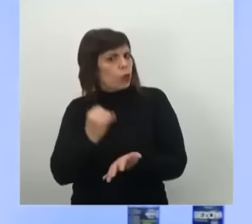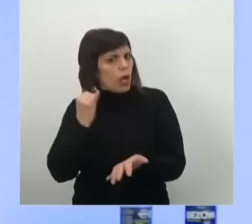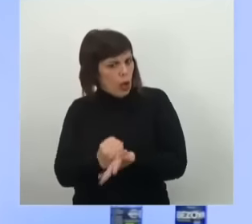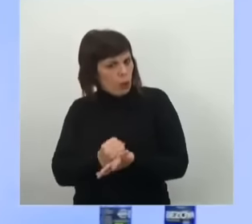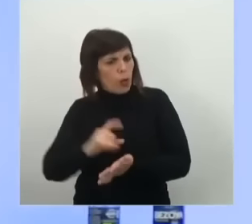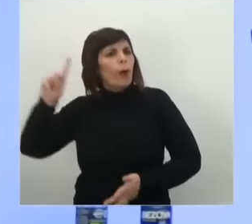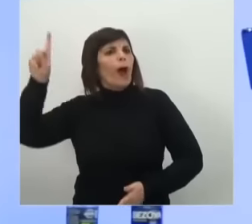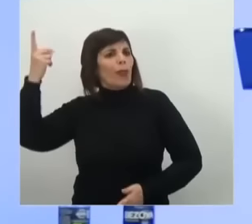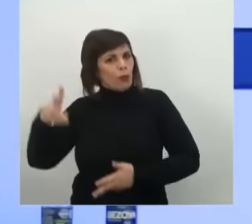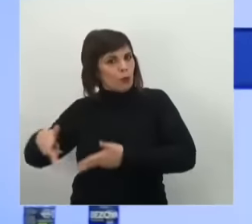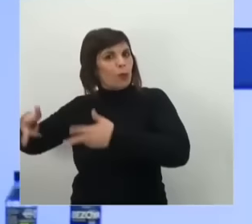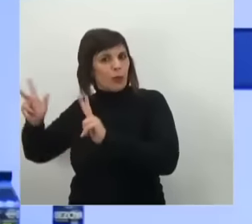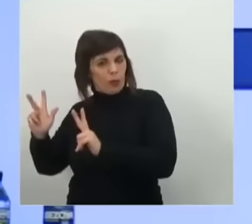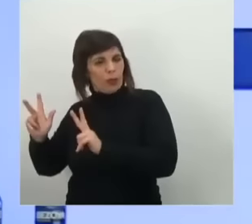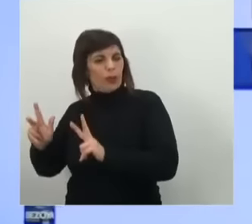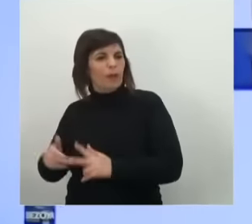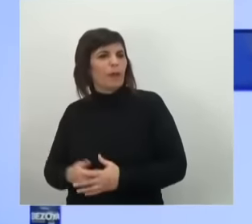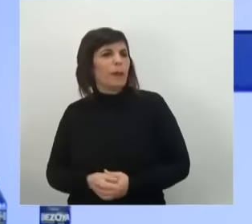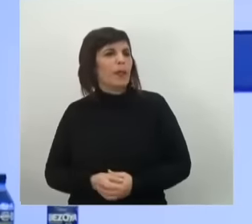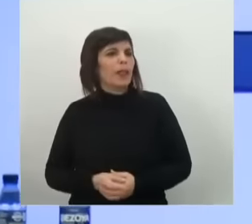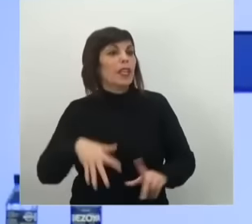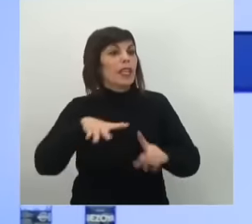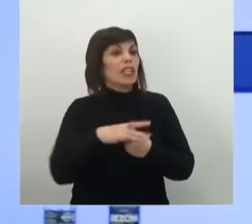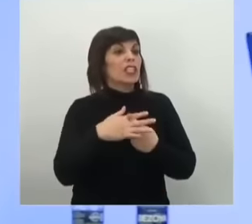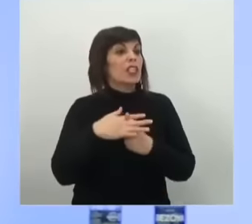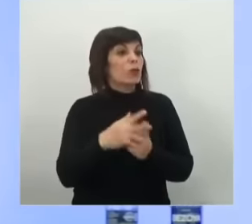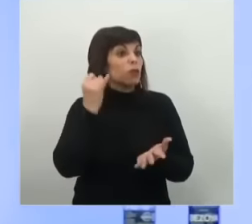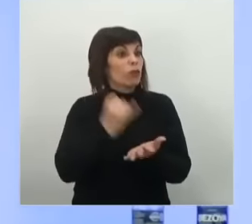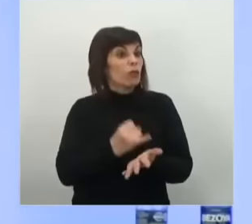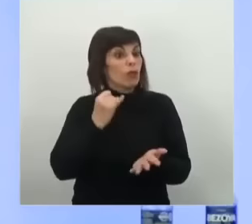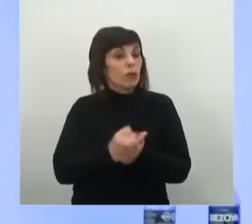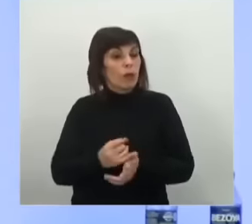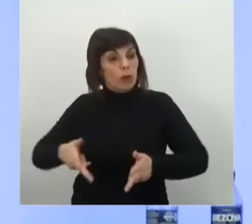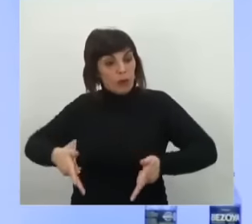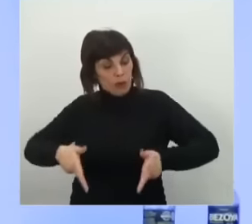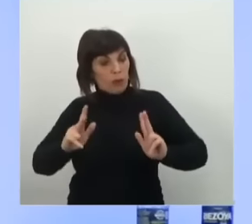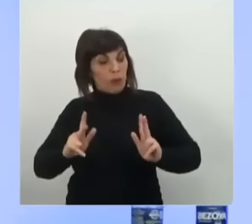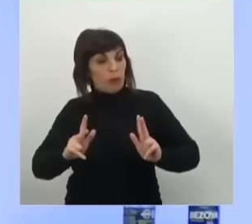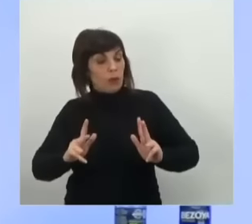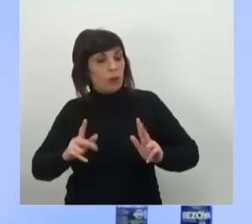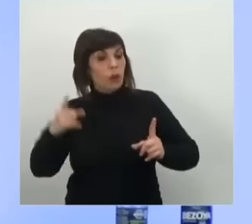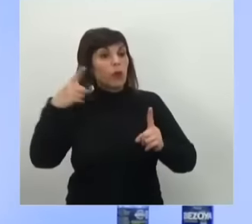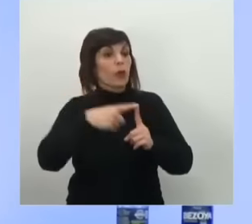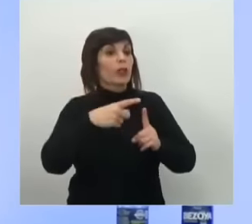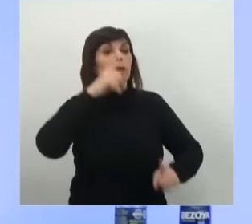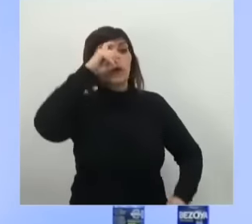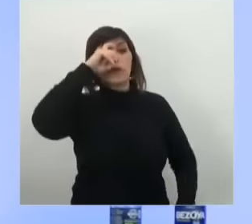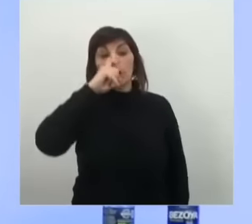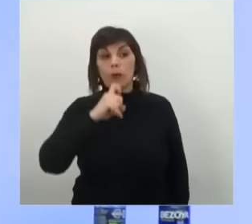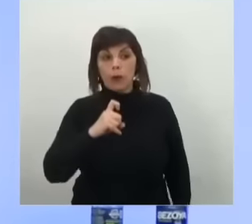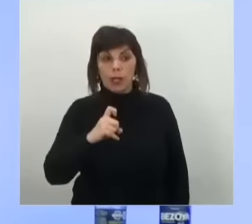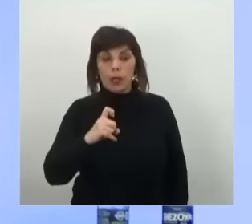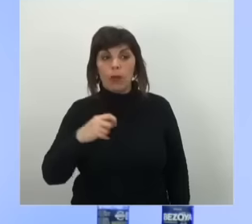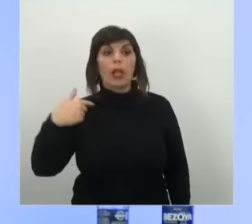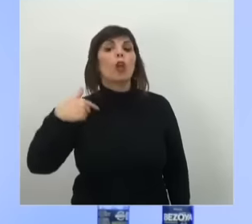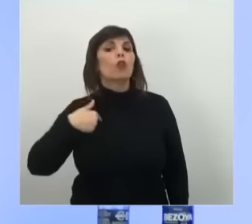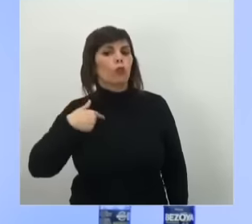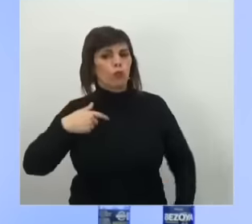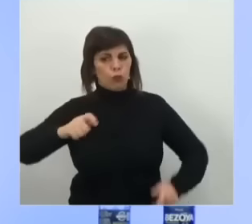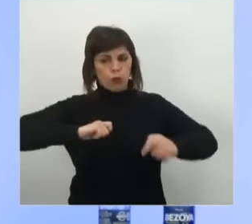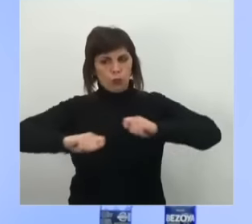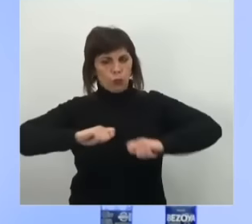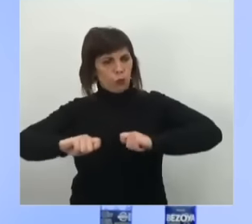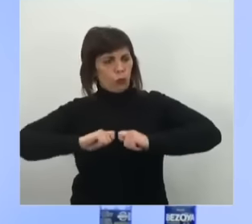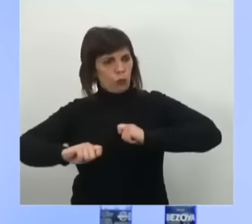bien interesantes Entonces el Señor me puso en esa situación para recordarme Ey Yo estoy en control